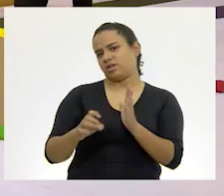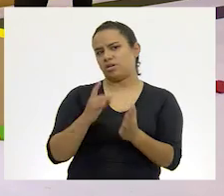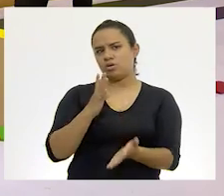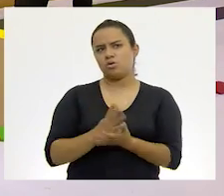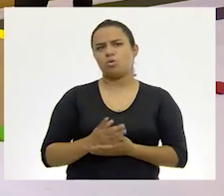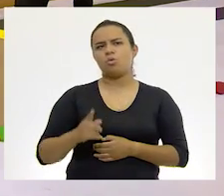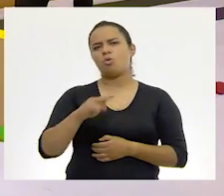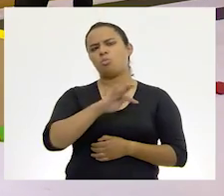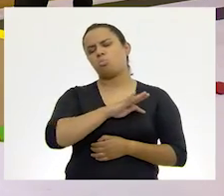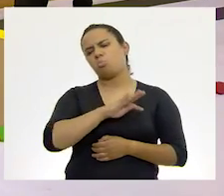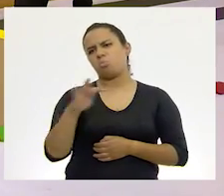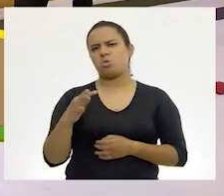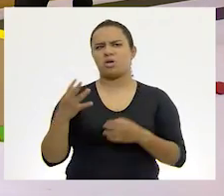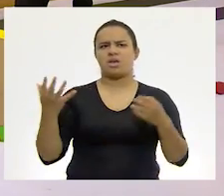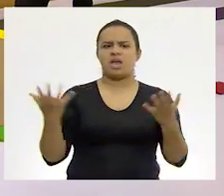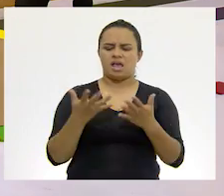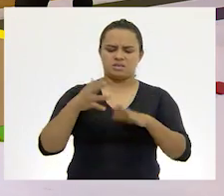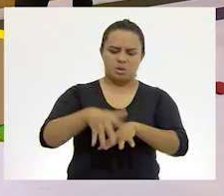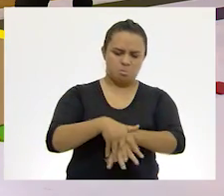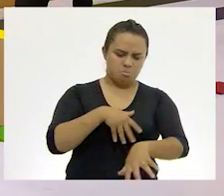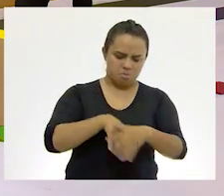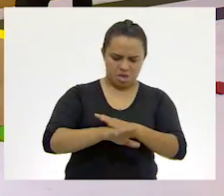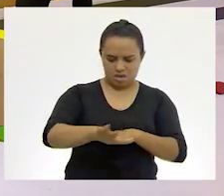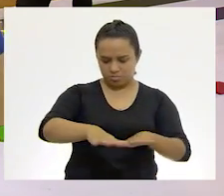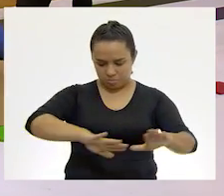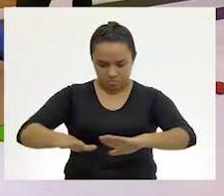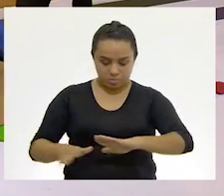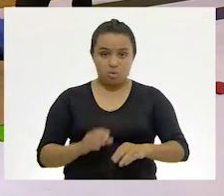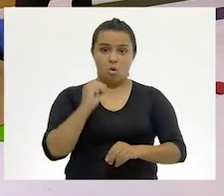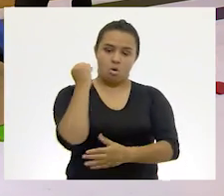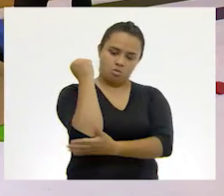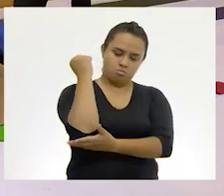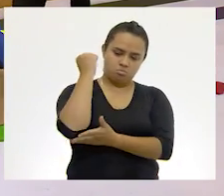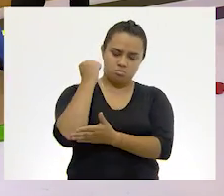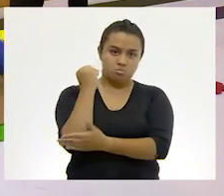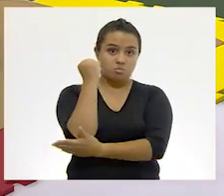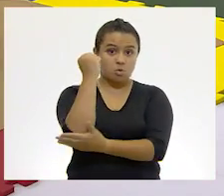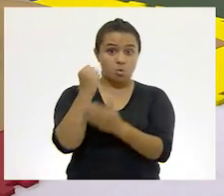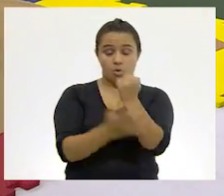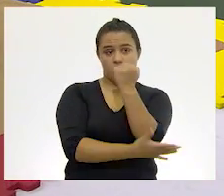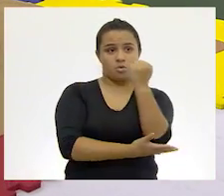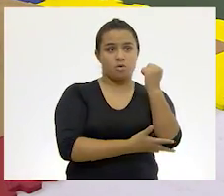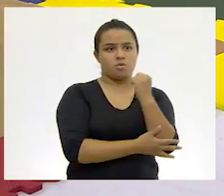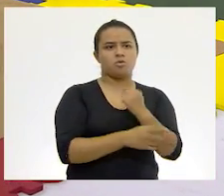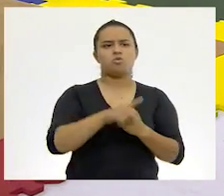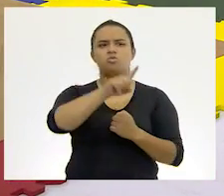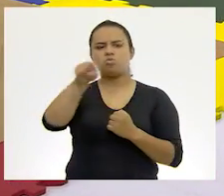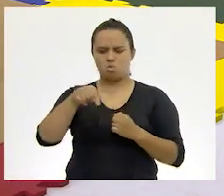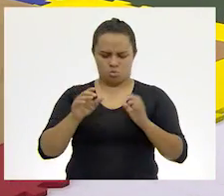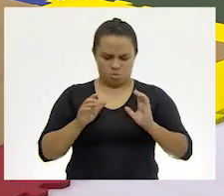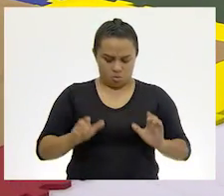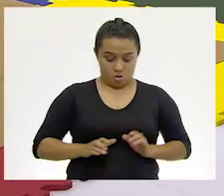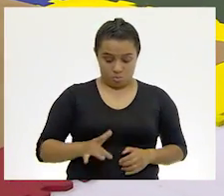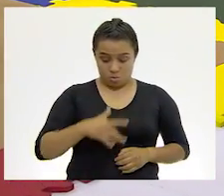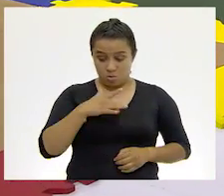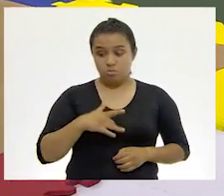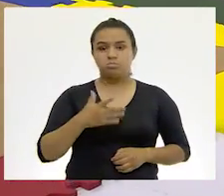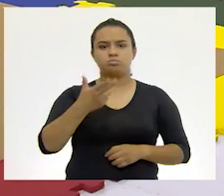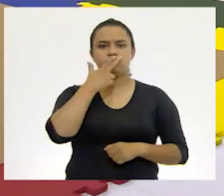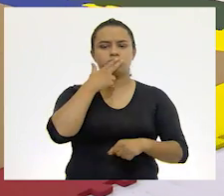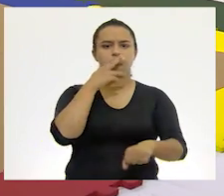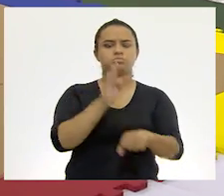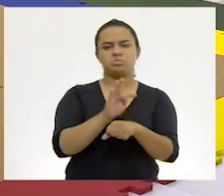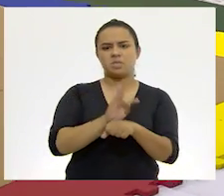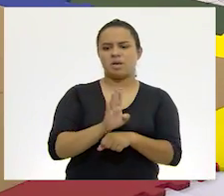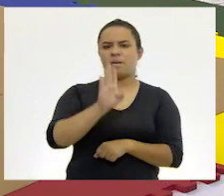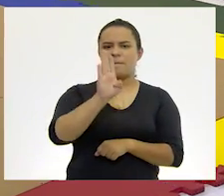porque podemos pintar con los pies, con el codo, buscar diferentes partes de tu cuerpo que te puedan servir como